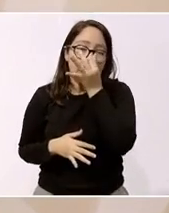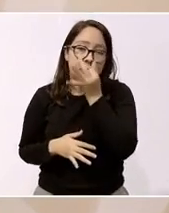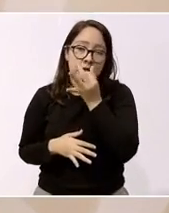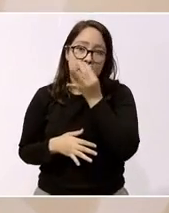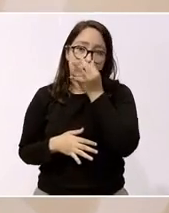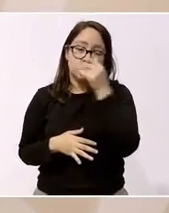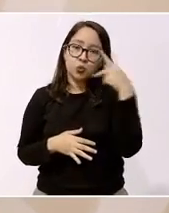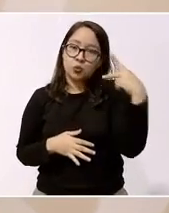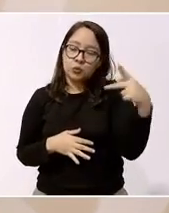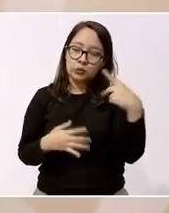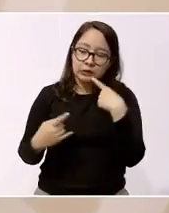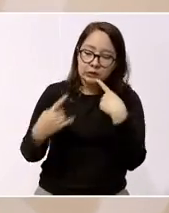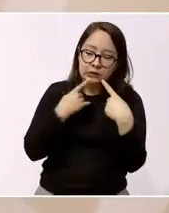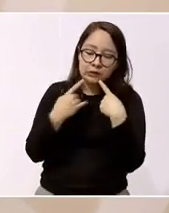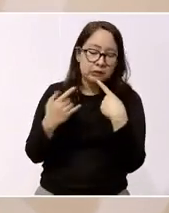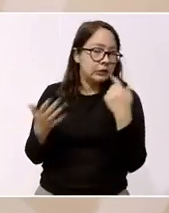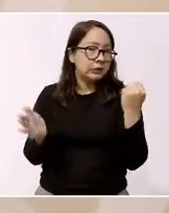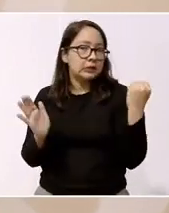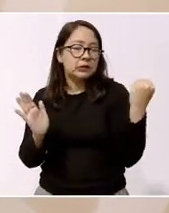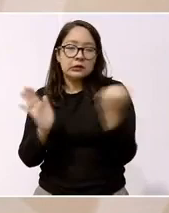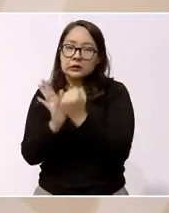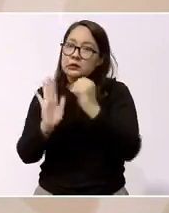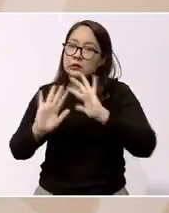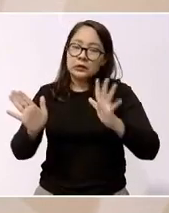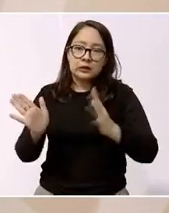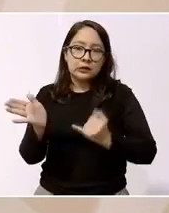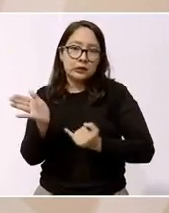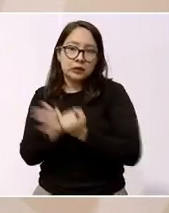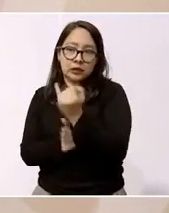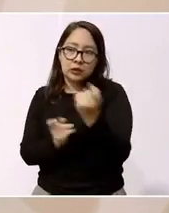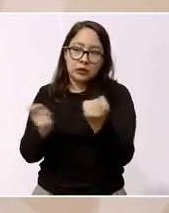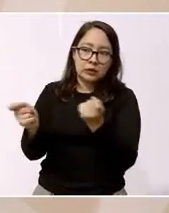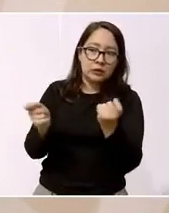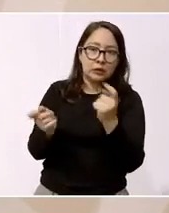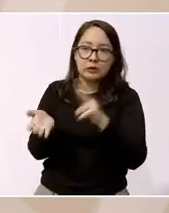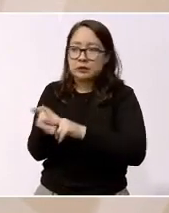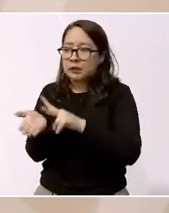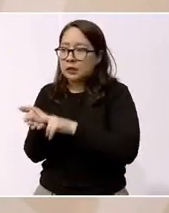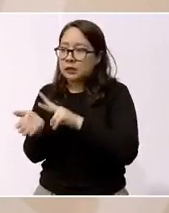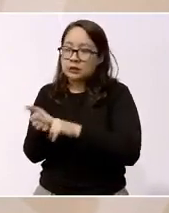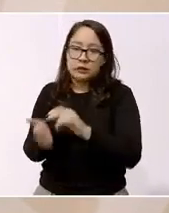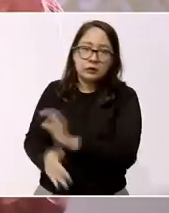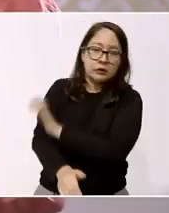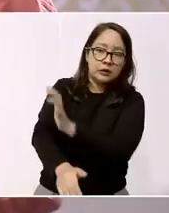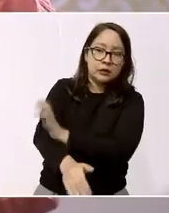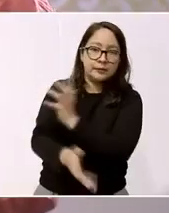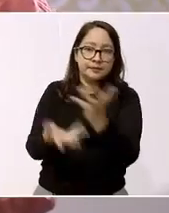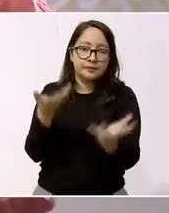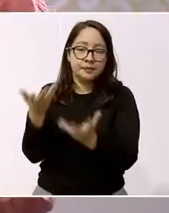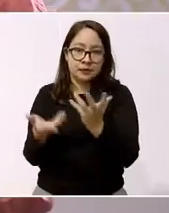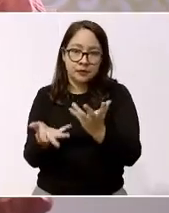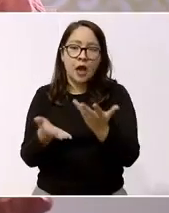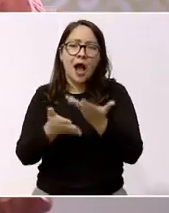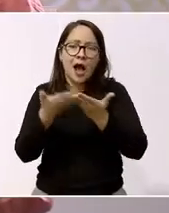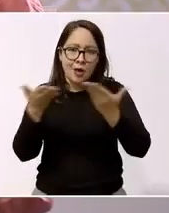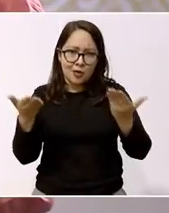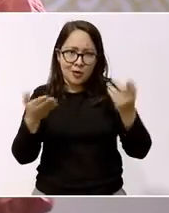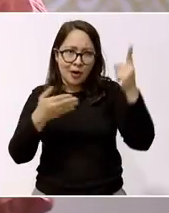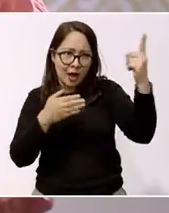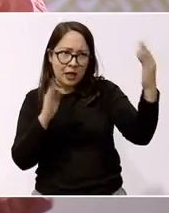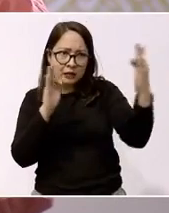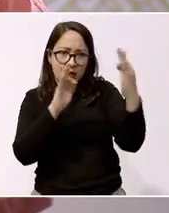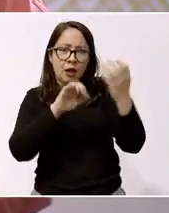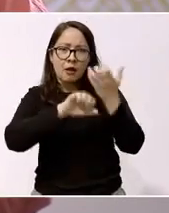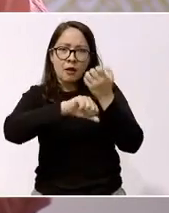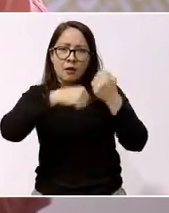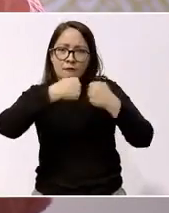un decreto porque van a tener que controlar los precios. Ahora en la frontera, y lo vamos a seguir